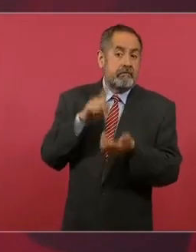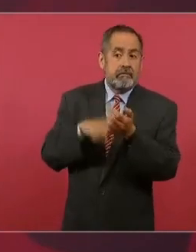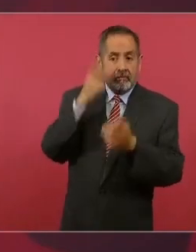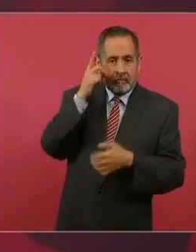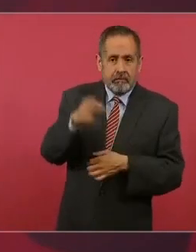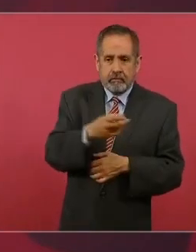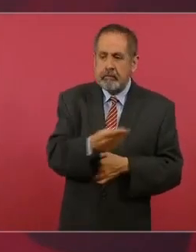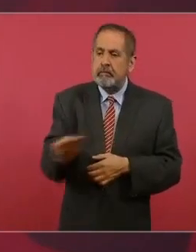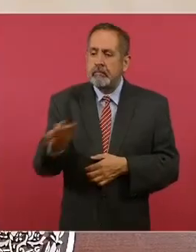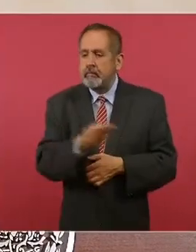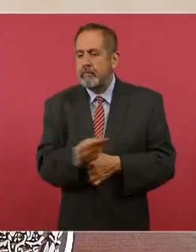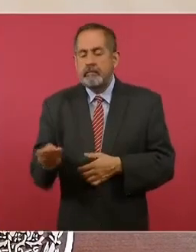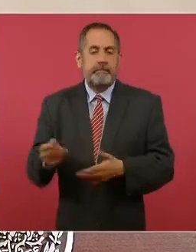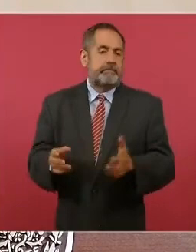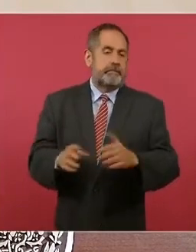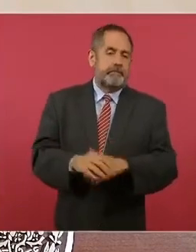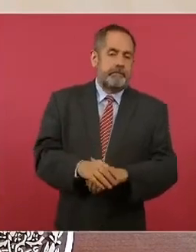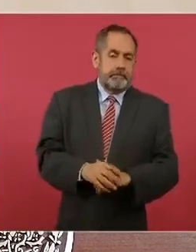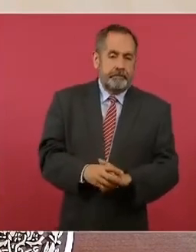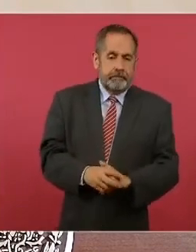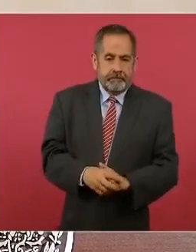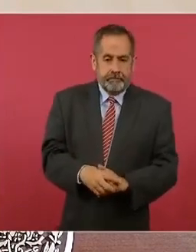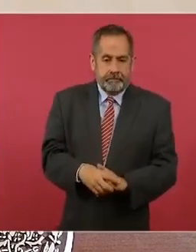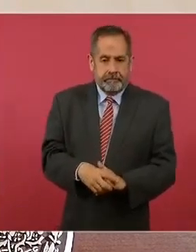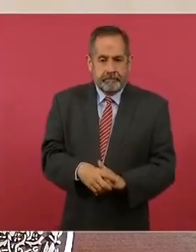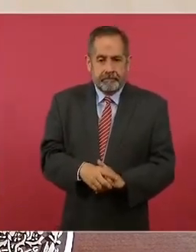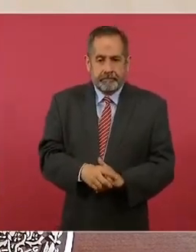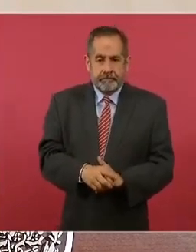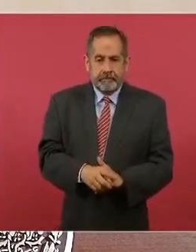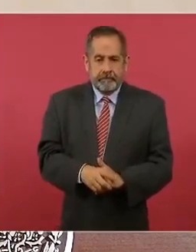es un hecho es de que